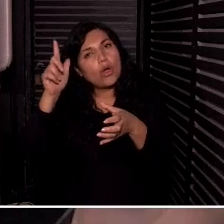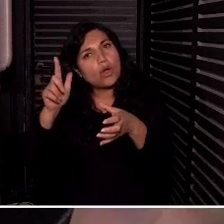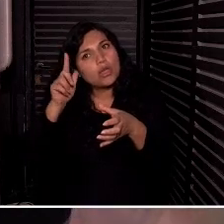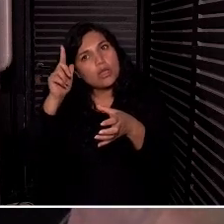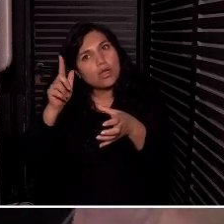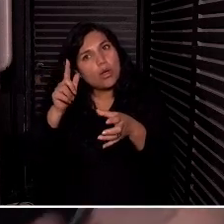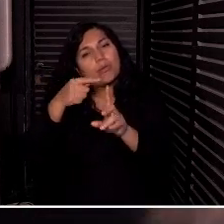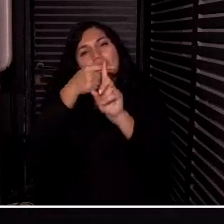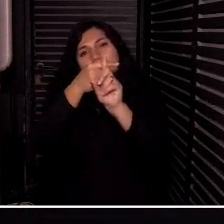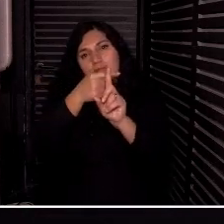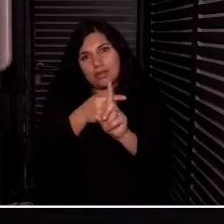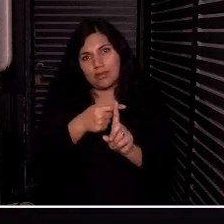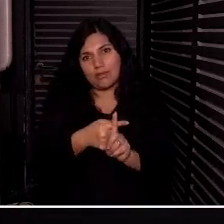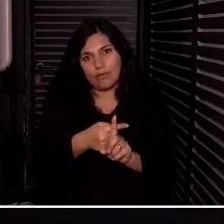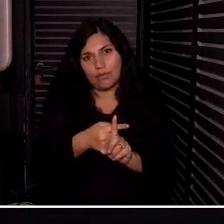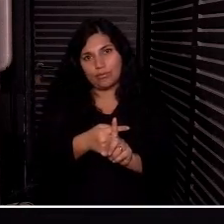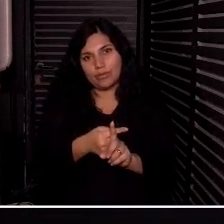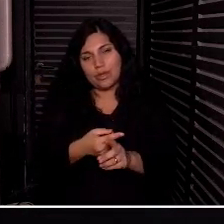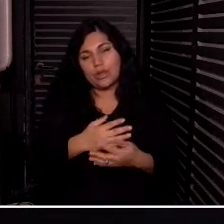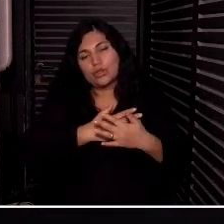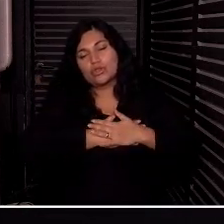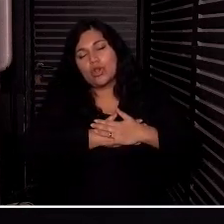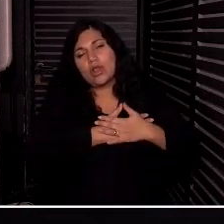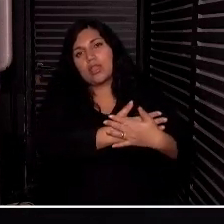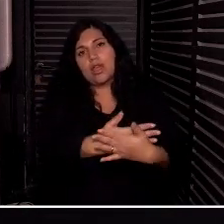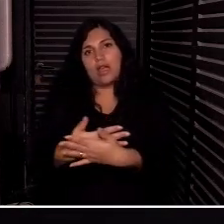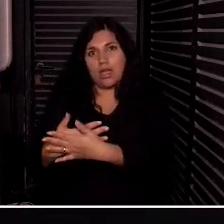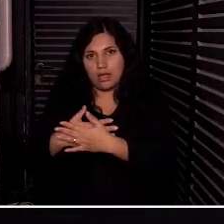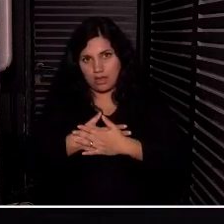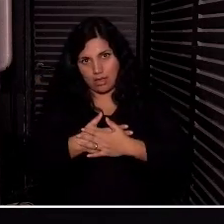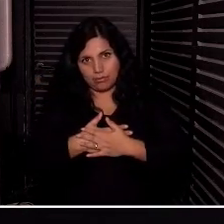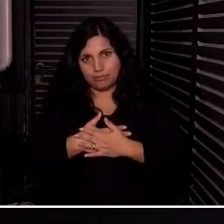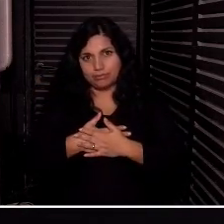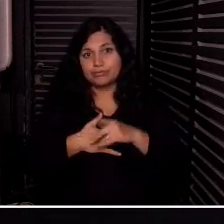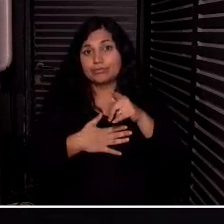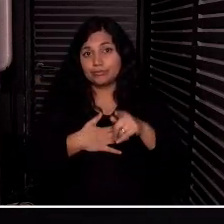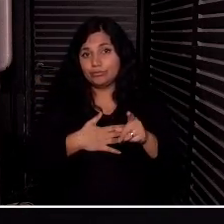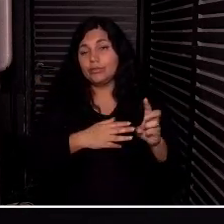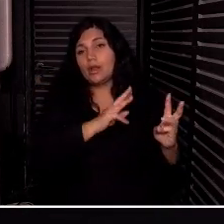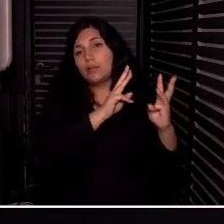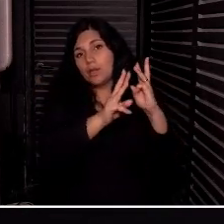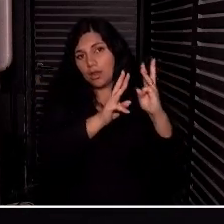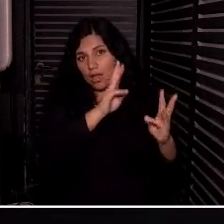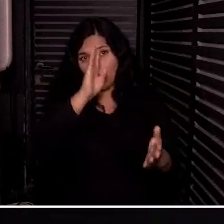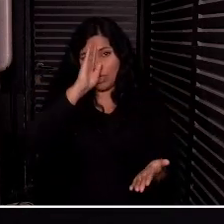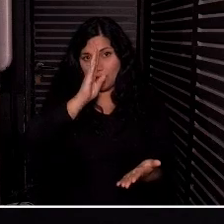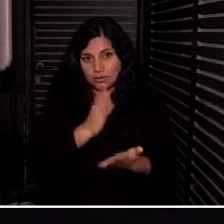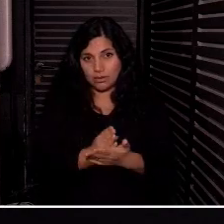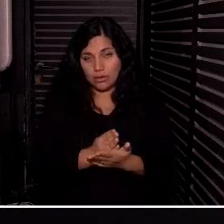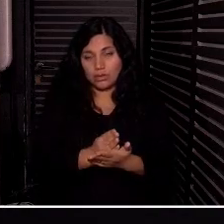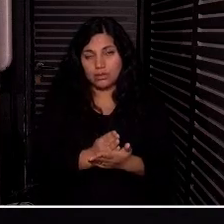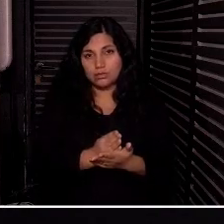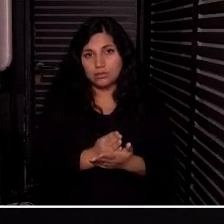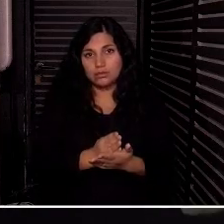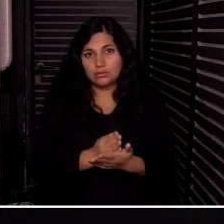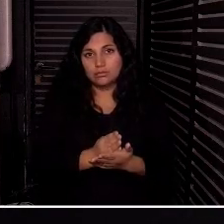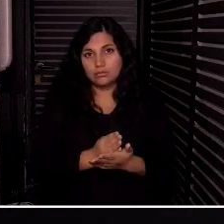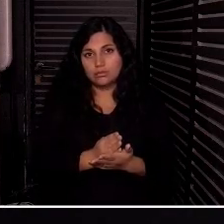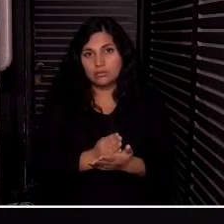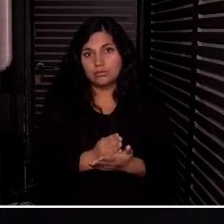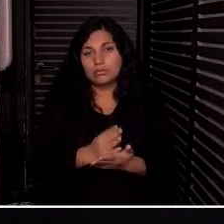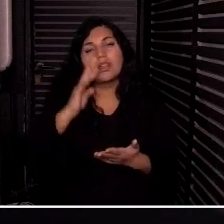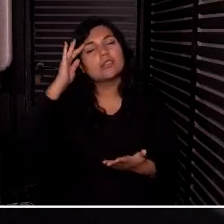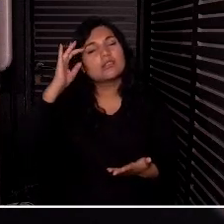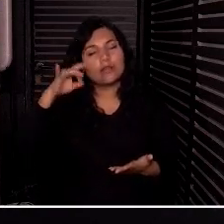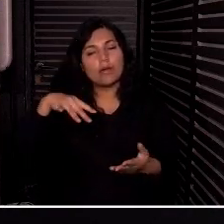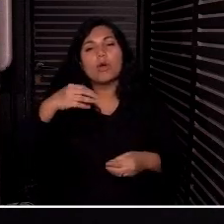virtuosa y solidaria siempre que se lo se deja al mercado tomar las decisiones sabemos lo